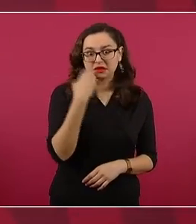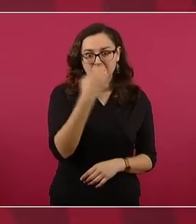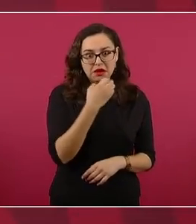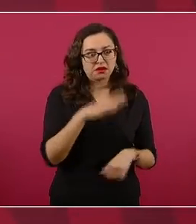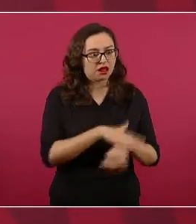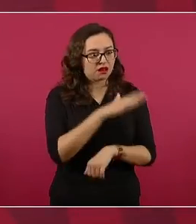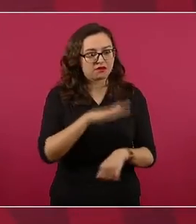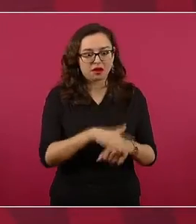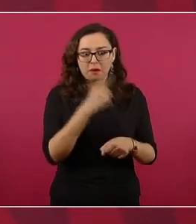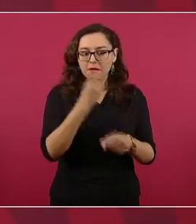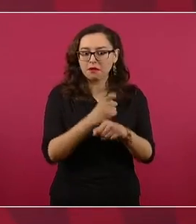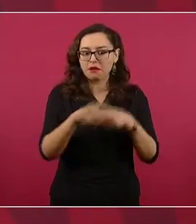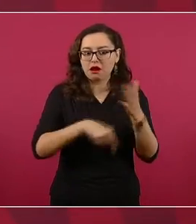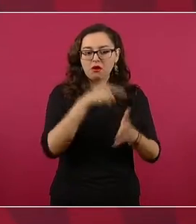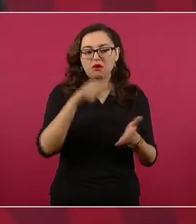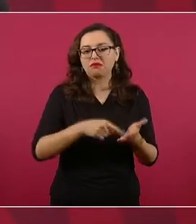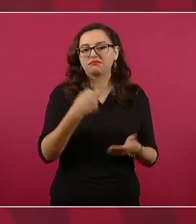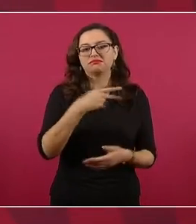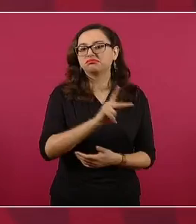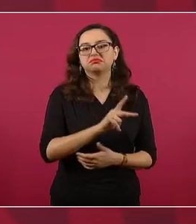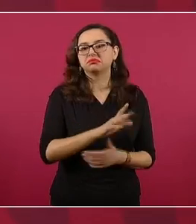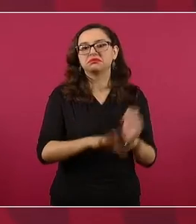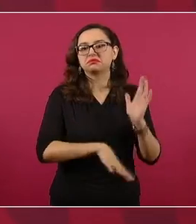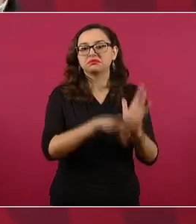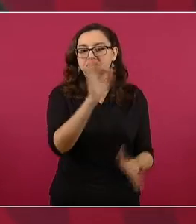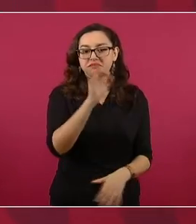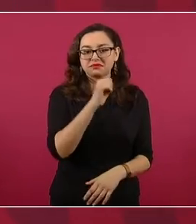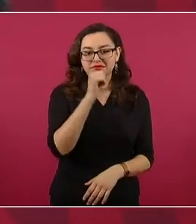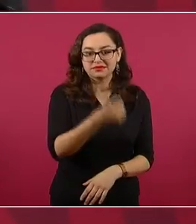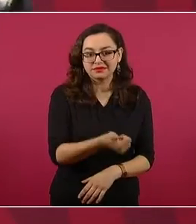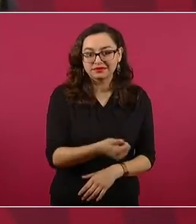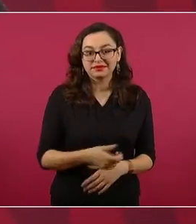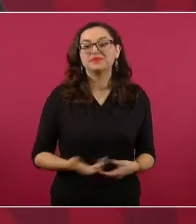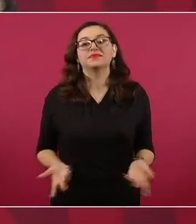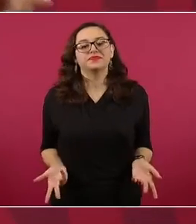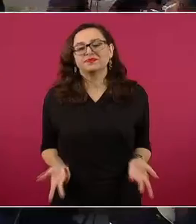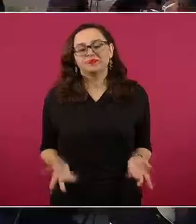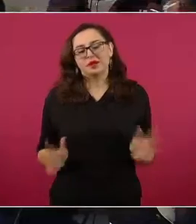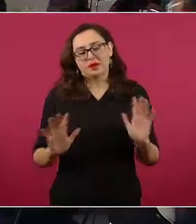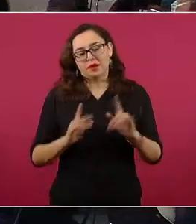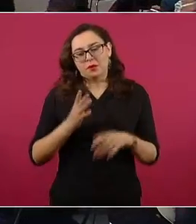Entonces, todo este andamiaje, por lo que me preguntas,